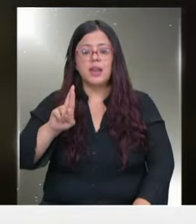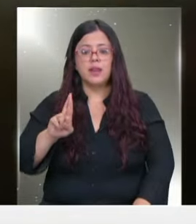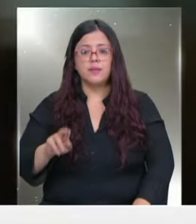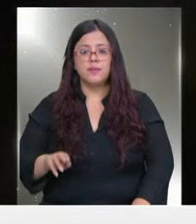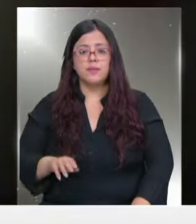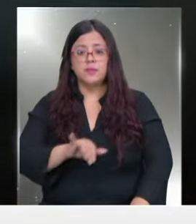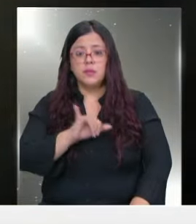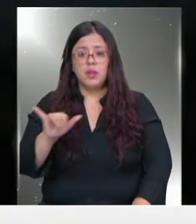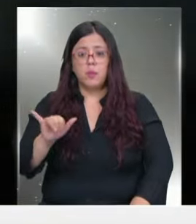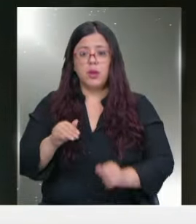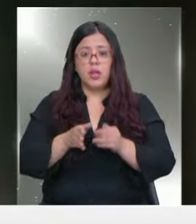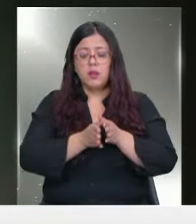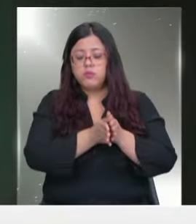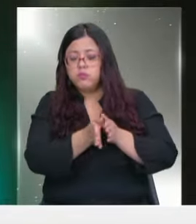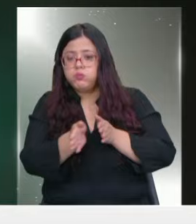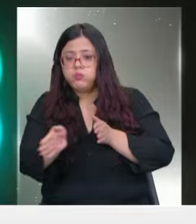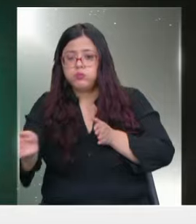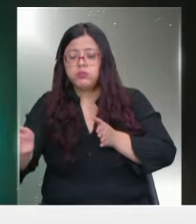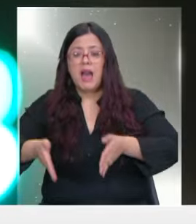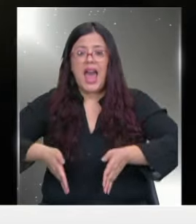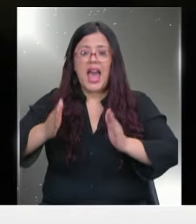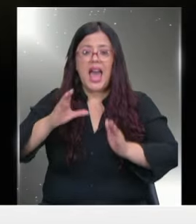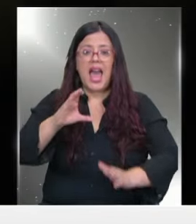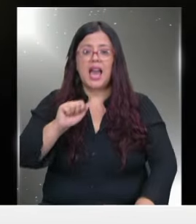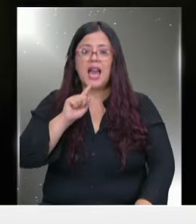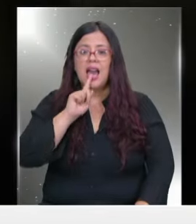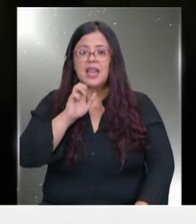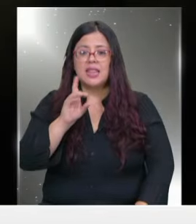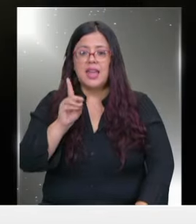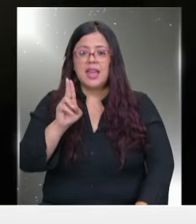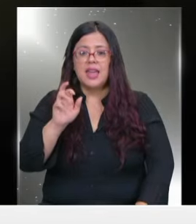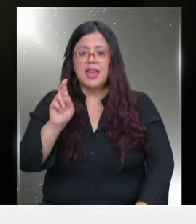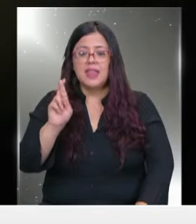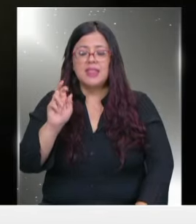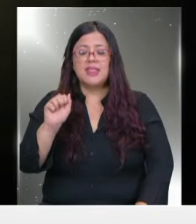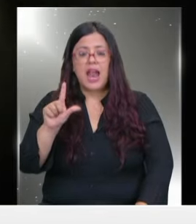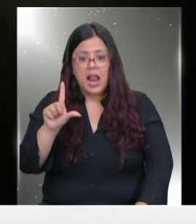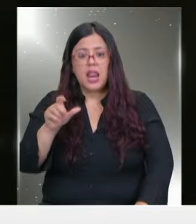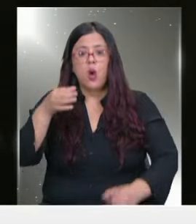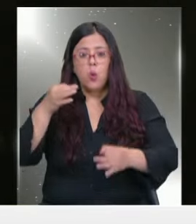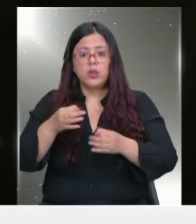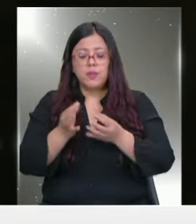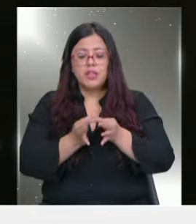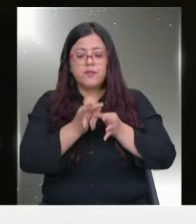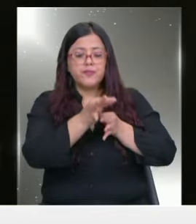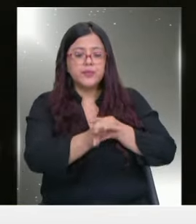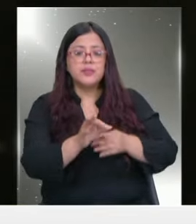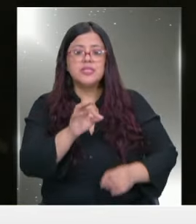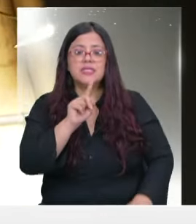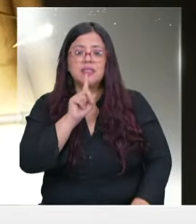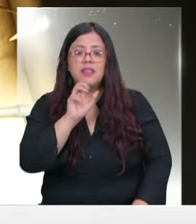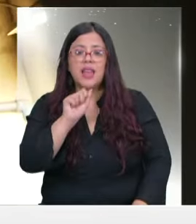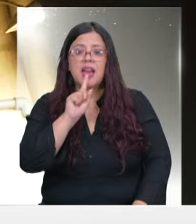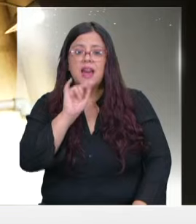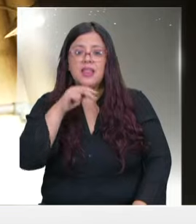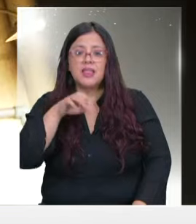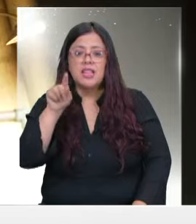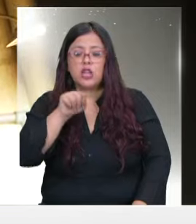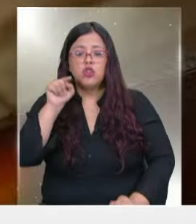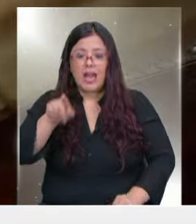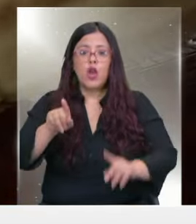Luego habría tomado la avenida Catedral hasta llegar a Teatinos, donde está ubicado el hotel.